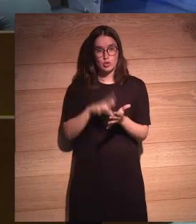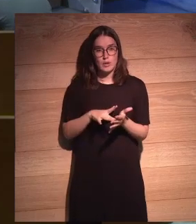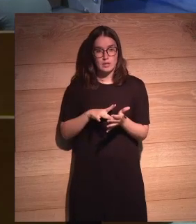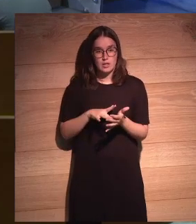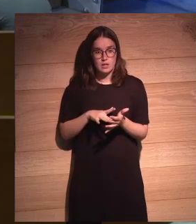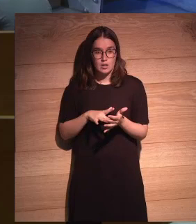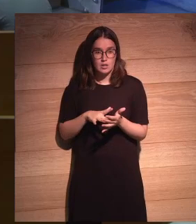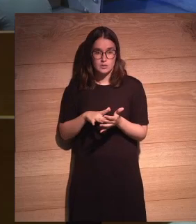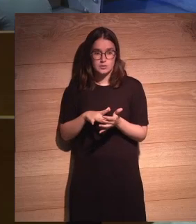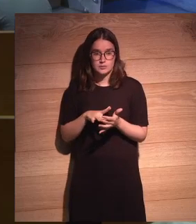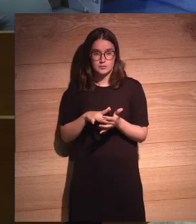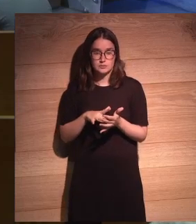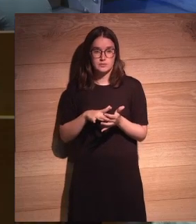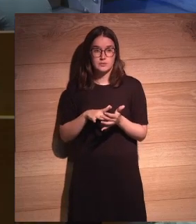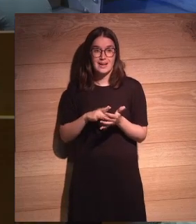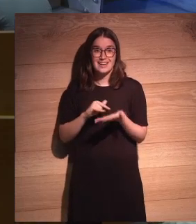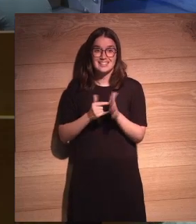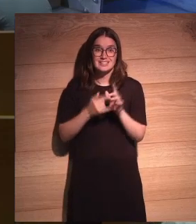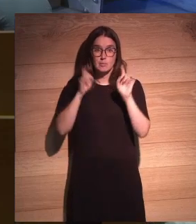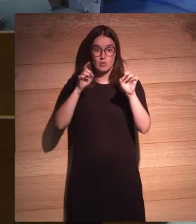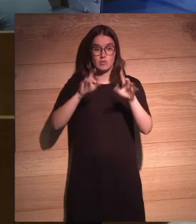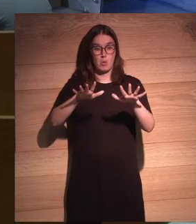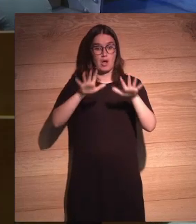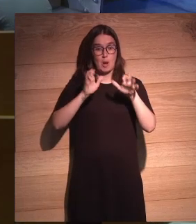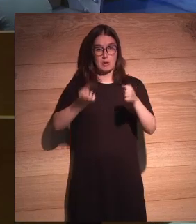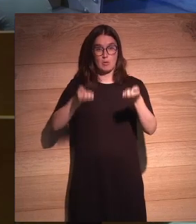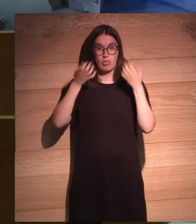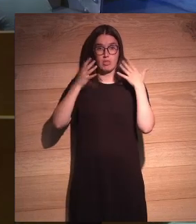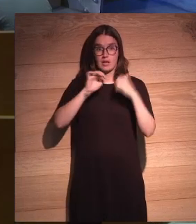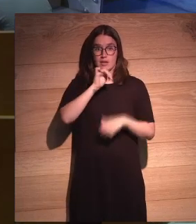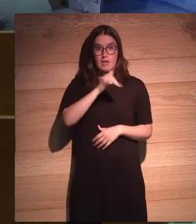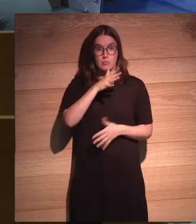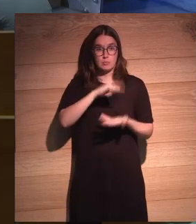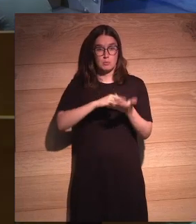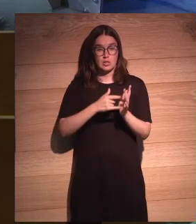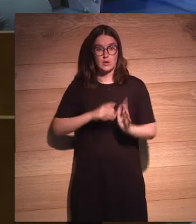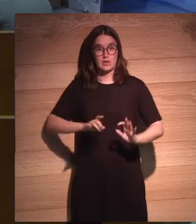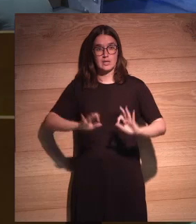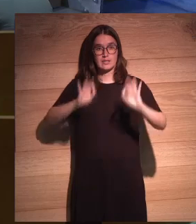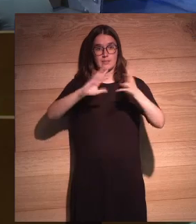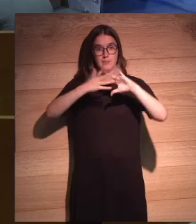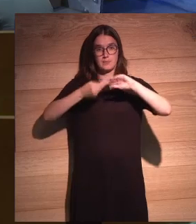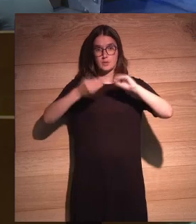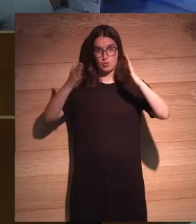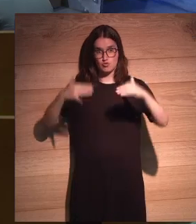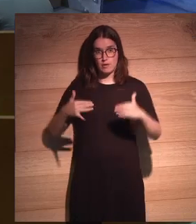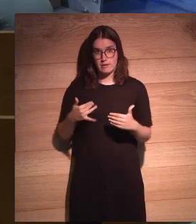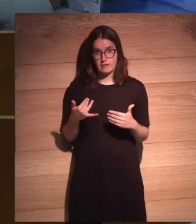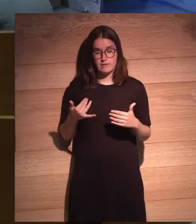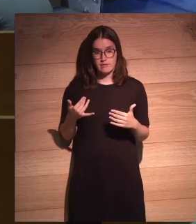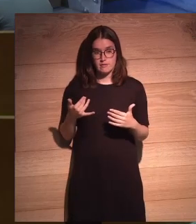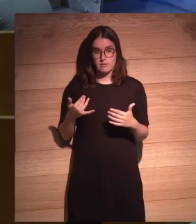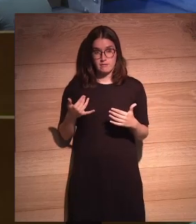estado en el sistema educativo sin aprender absolutamente nada, porque no hay metodologías o no se